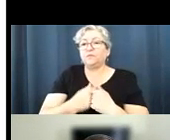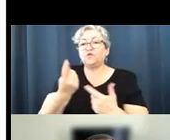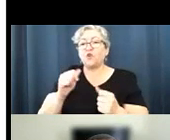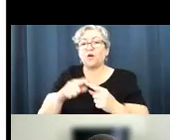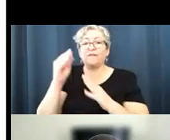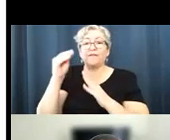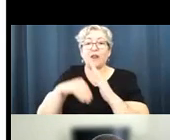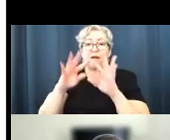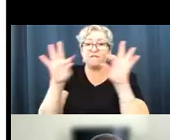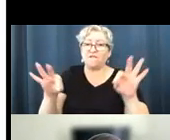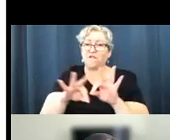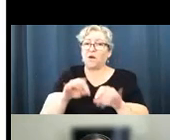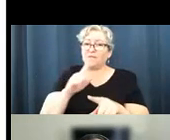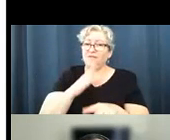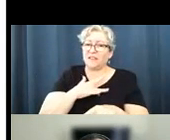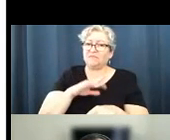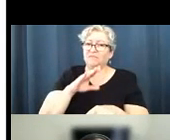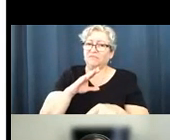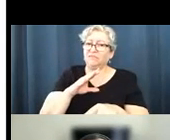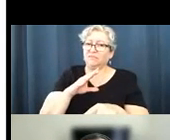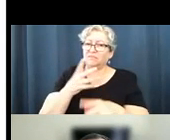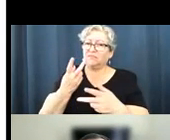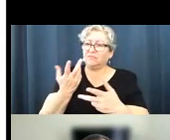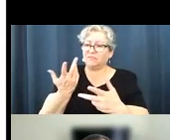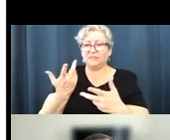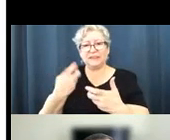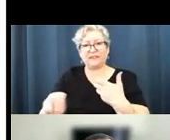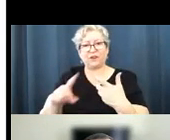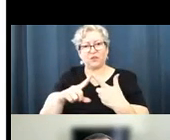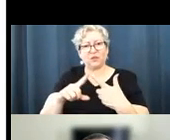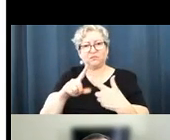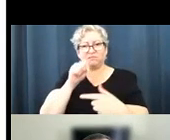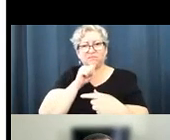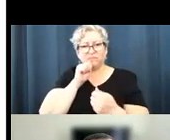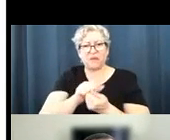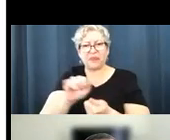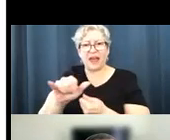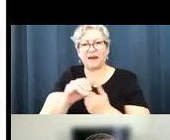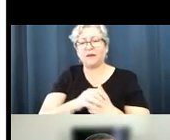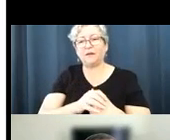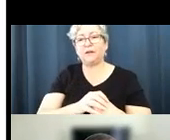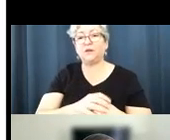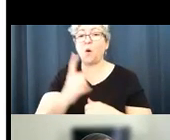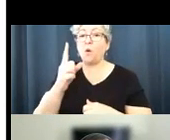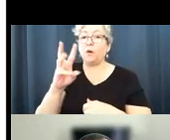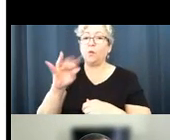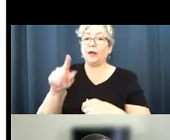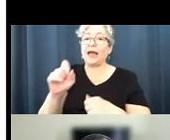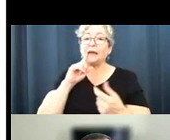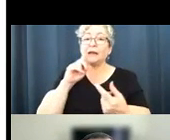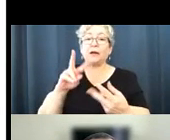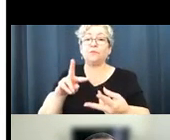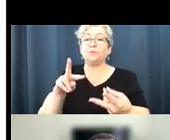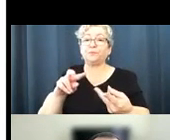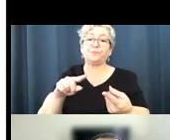con algo que no se entiende, eso puede ser muy difícil cuando le mandan un error del mensaje que no está claro. Una de las cosas que